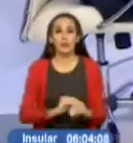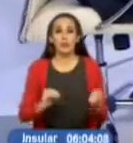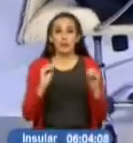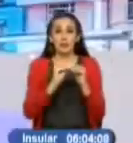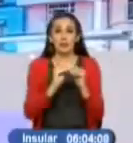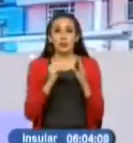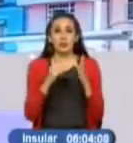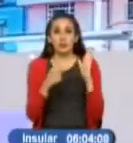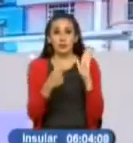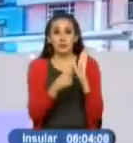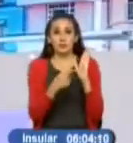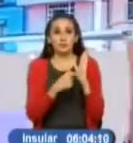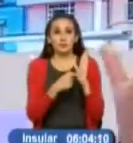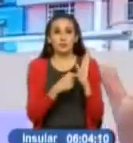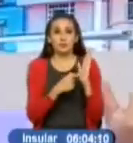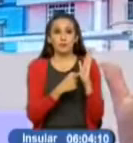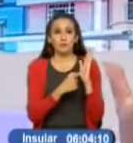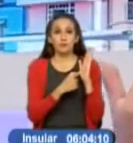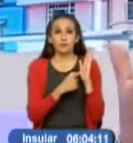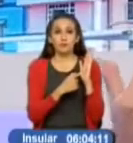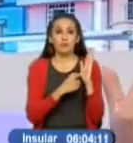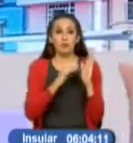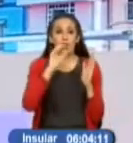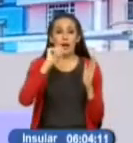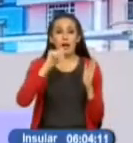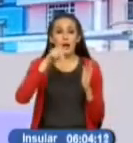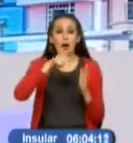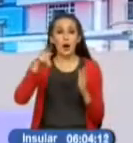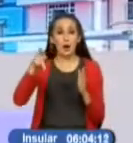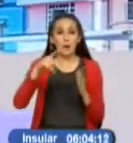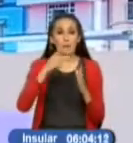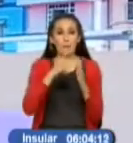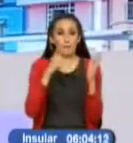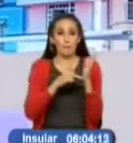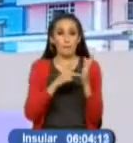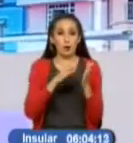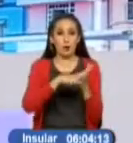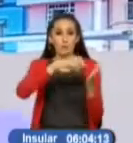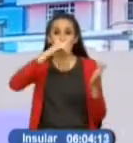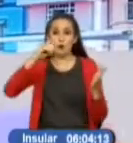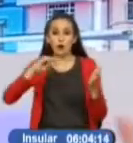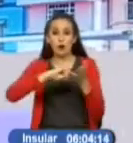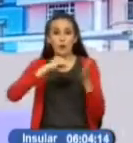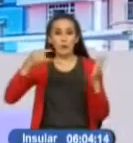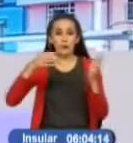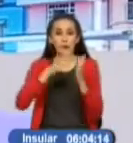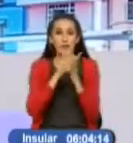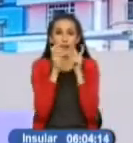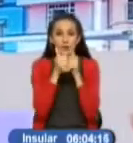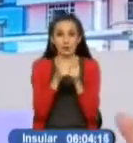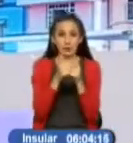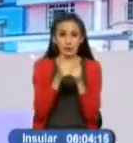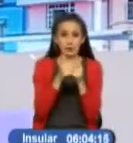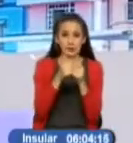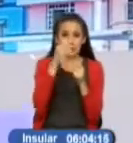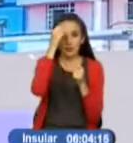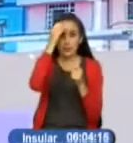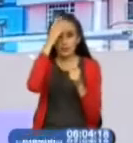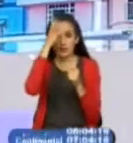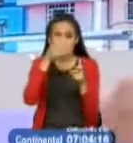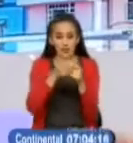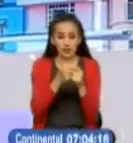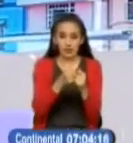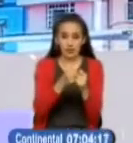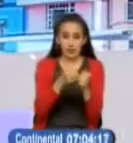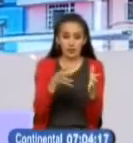de este, me permite informar, hay un app, digamos, que se pueden descargar en cada uno de los teléfonos sistema Android,